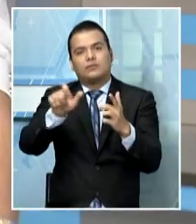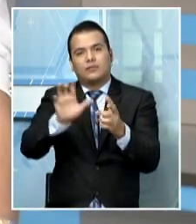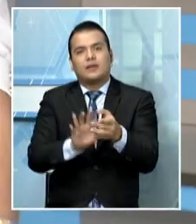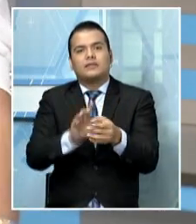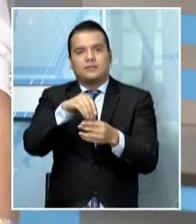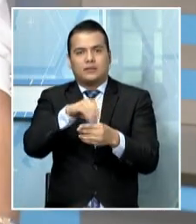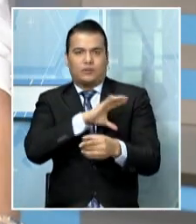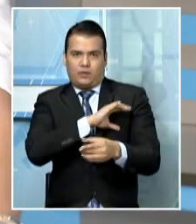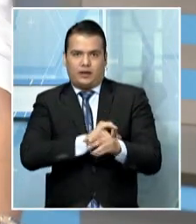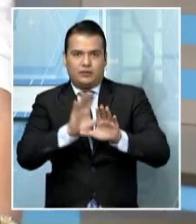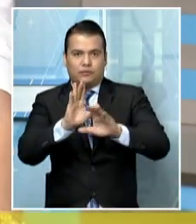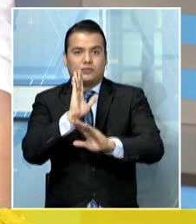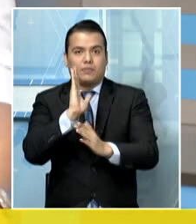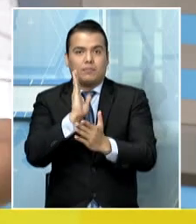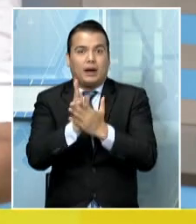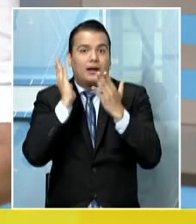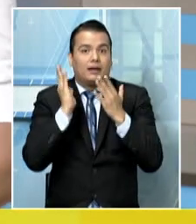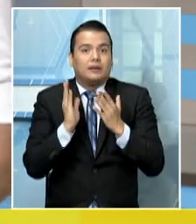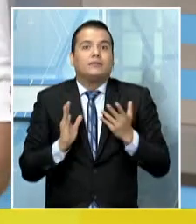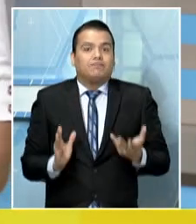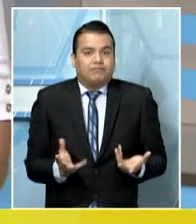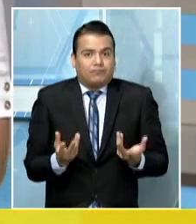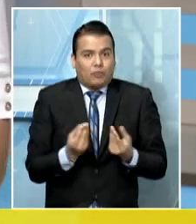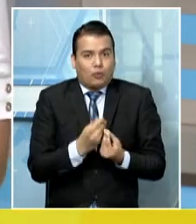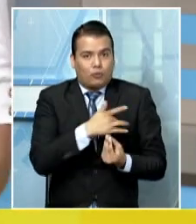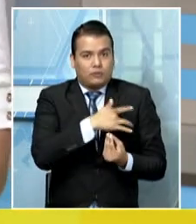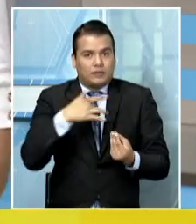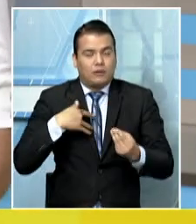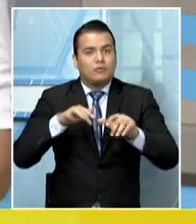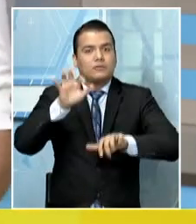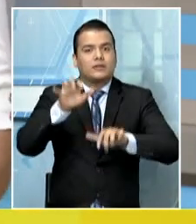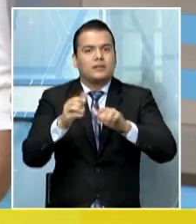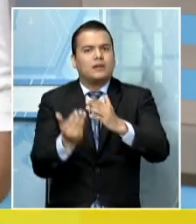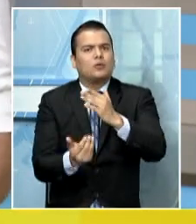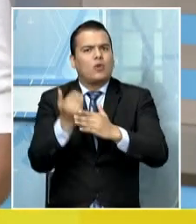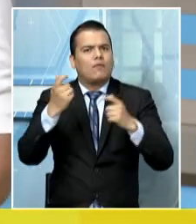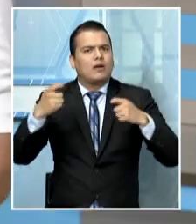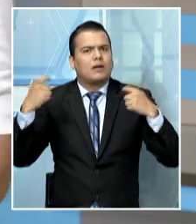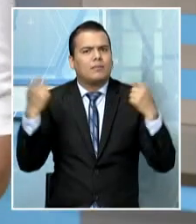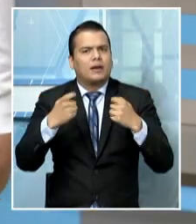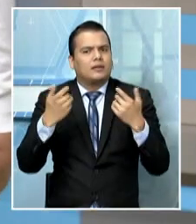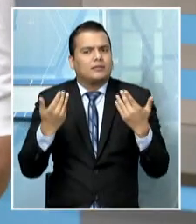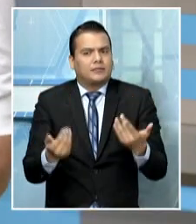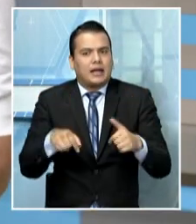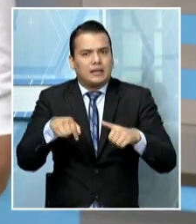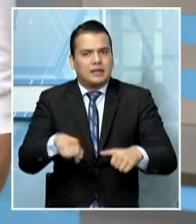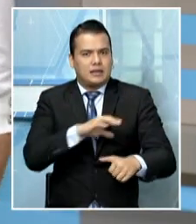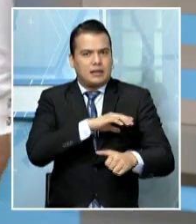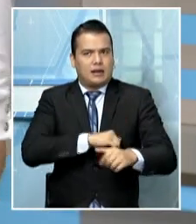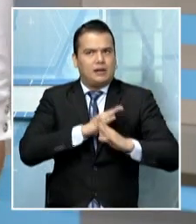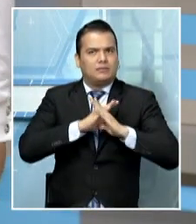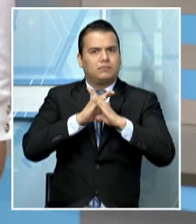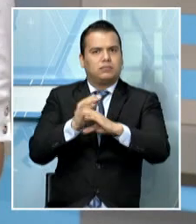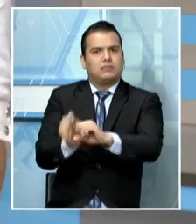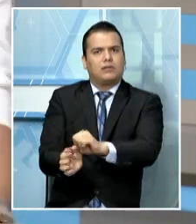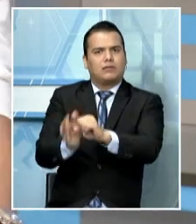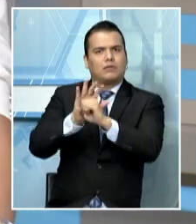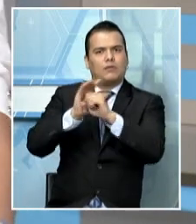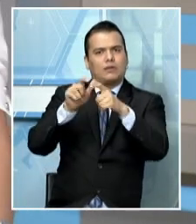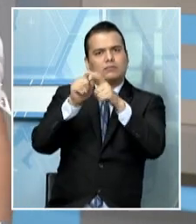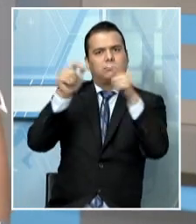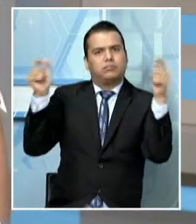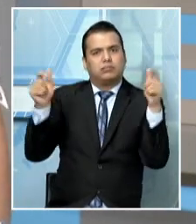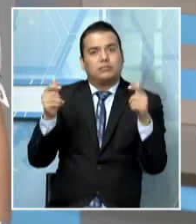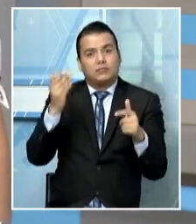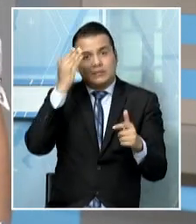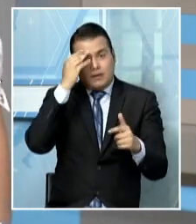Cali, Lorena. Katherine, por eso la Secretaría de Salud de la ciudad pondrá en marcha la campaña Cali Previene el Rebrote y ya se prepara para el próximo